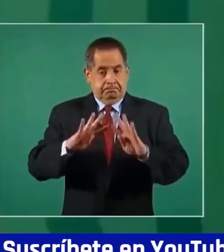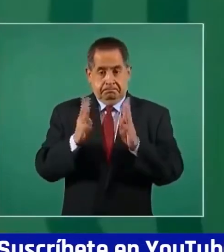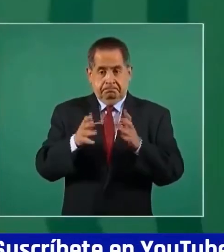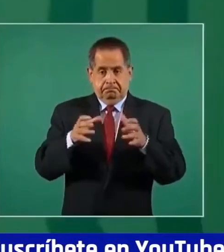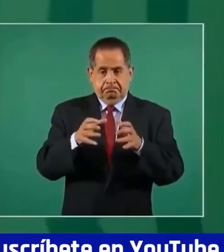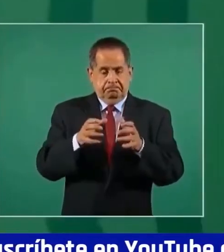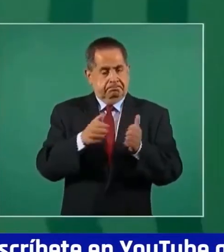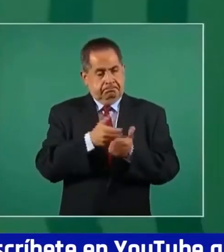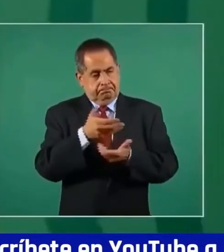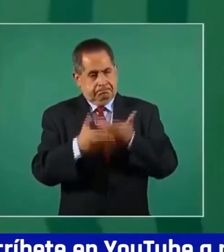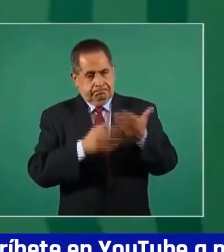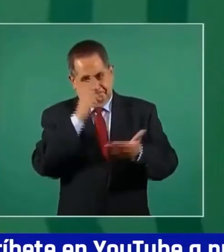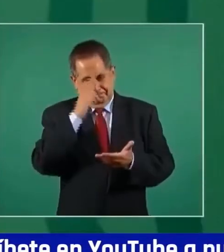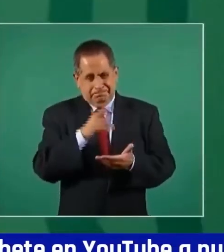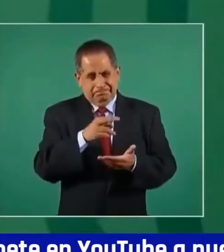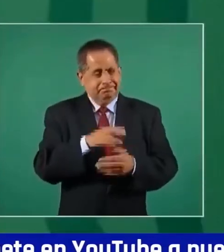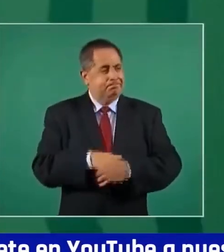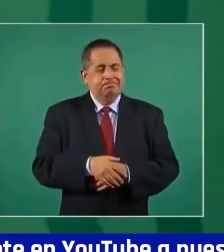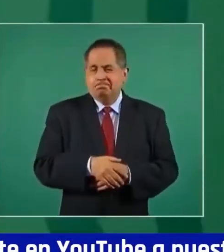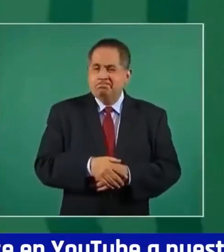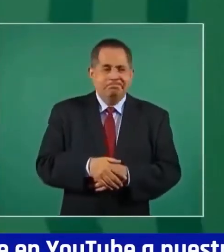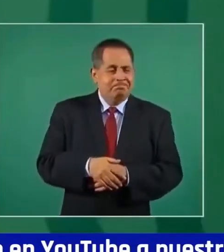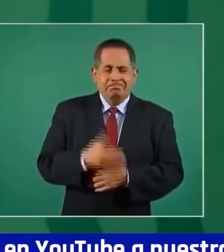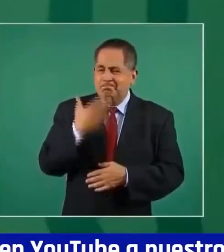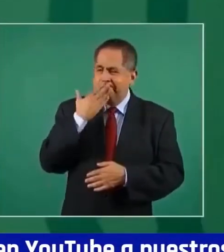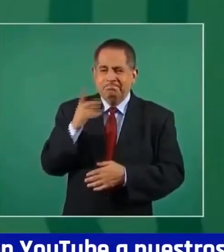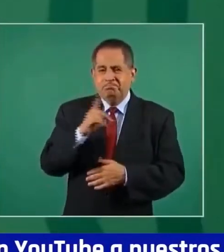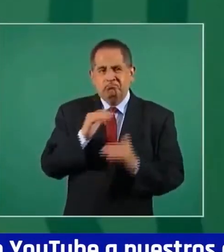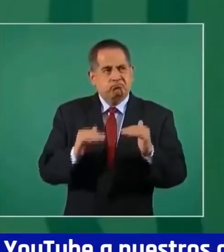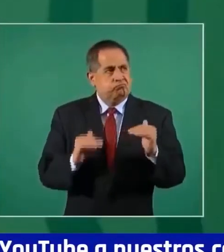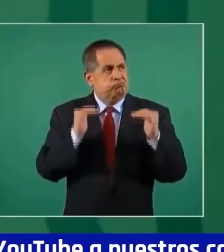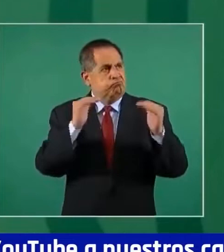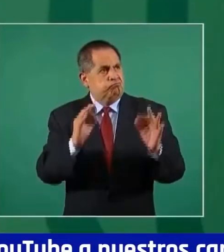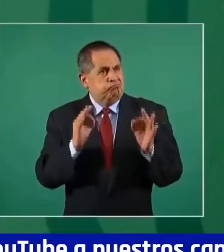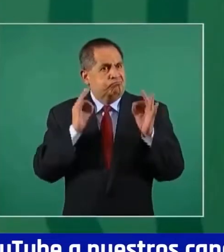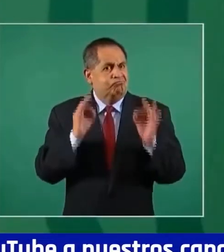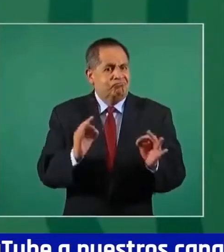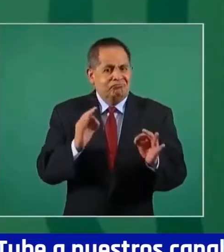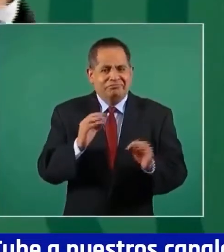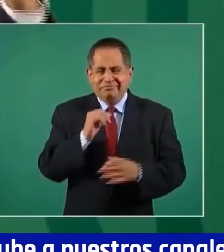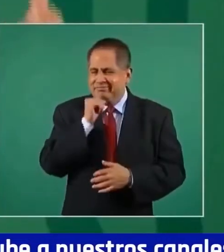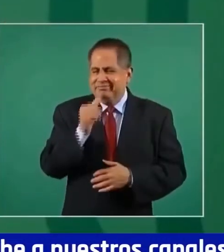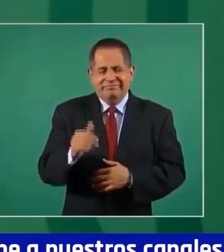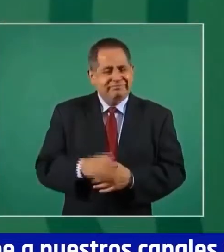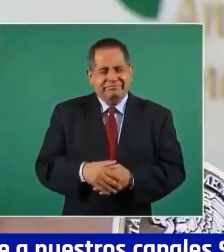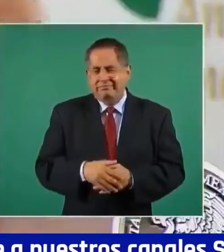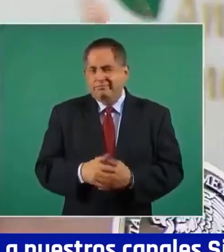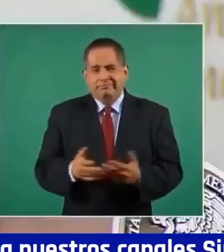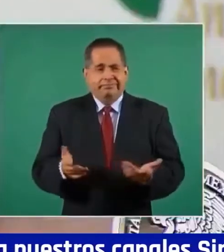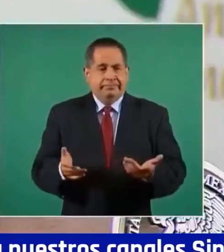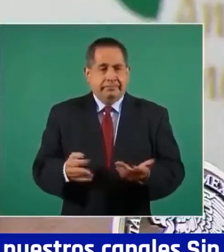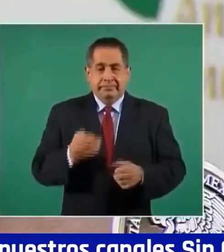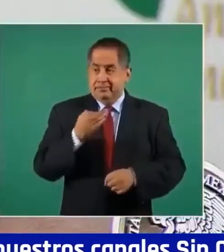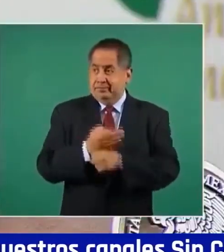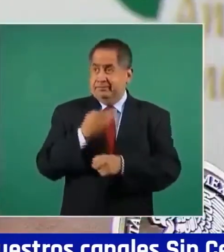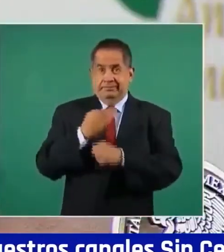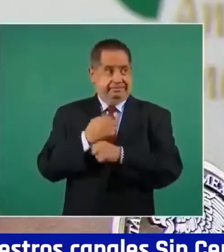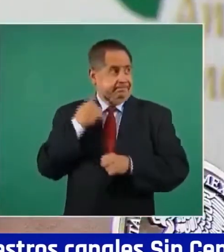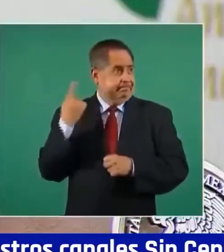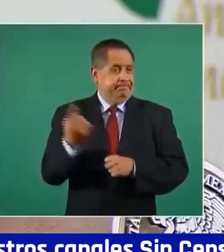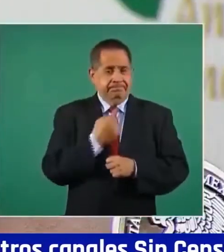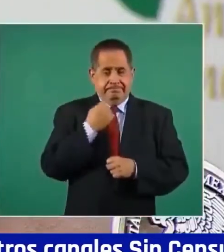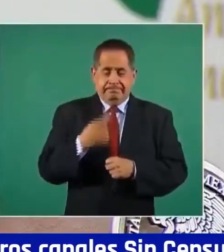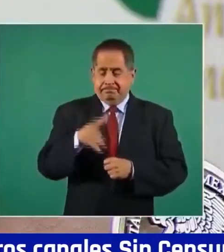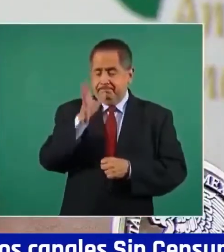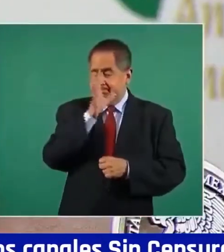con todo respeto, pues no ha estado a la altura de las circunstancias, porque estamos en un momento